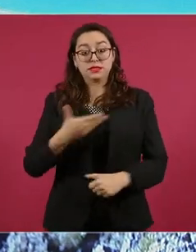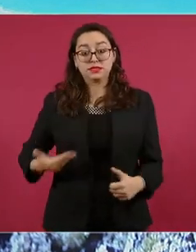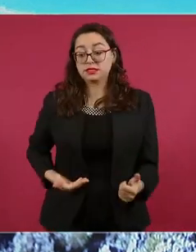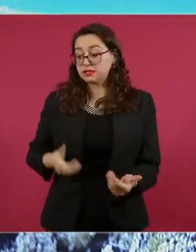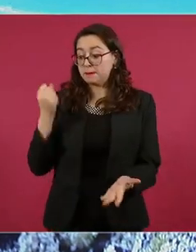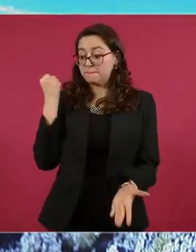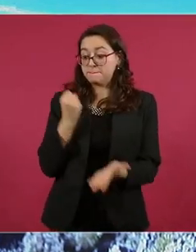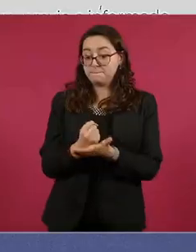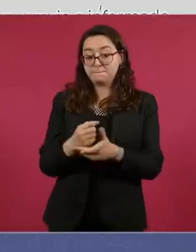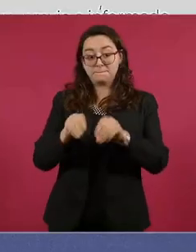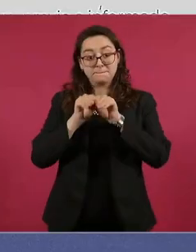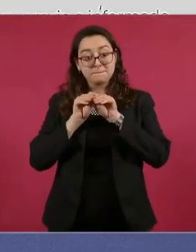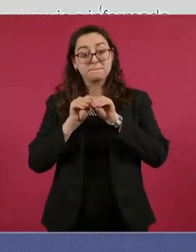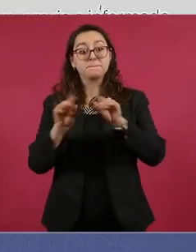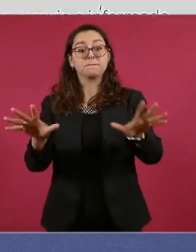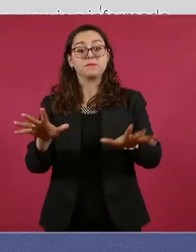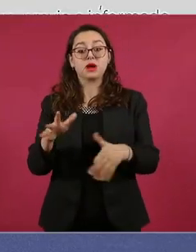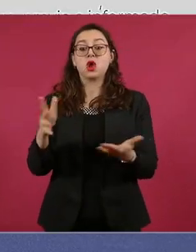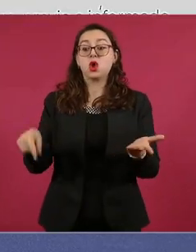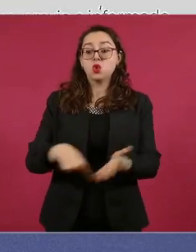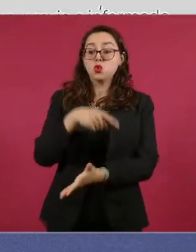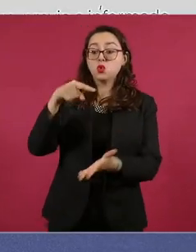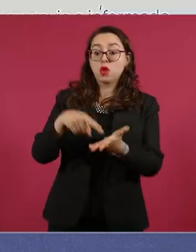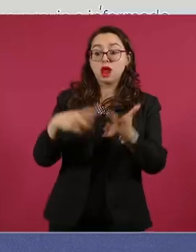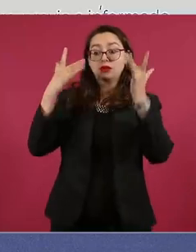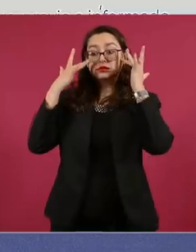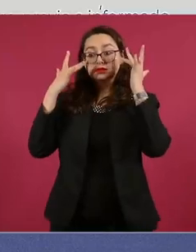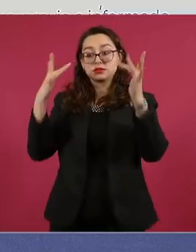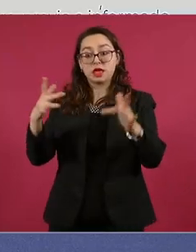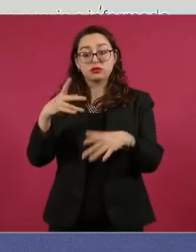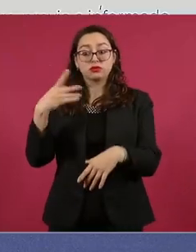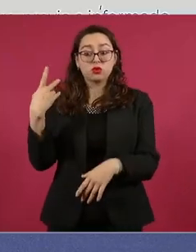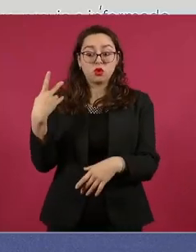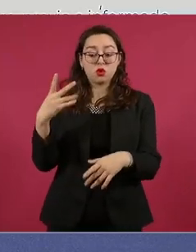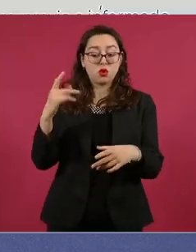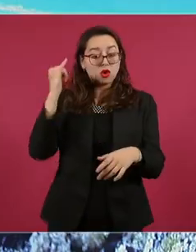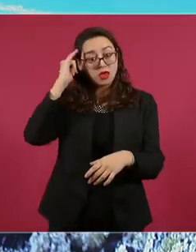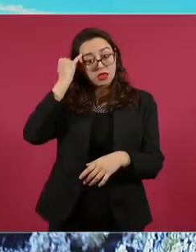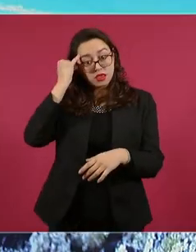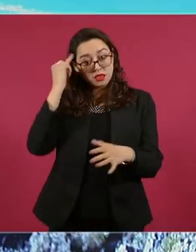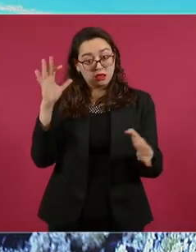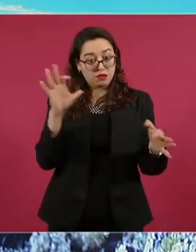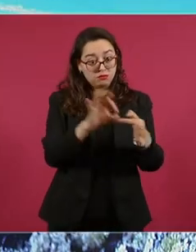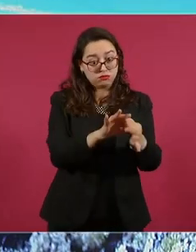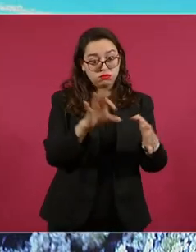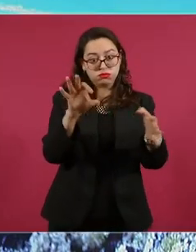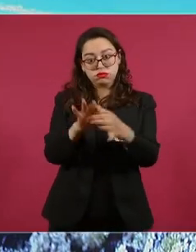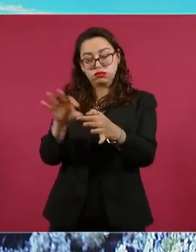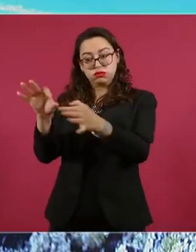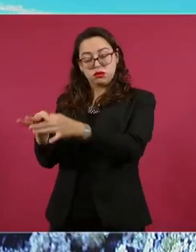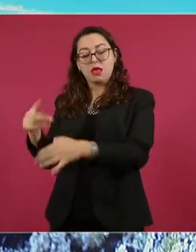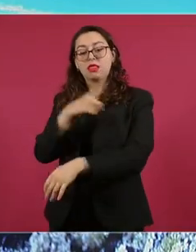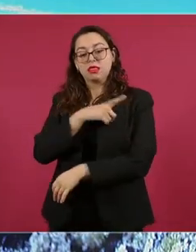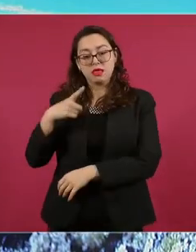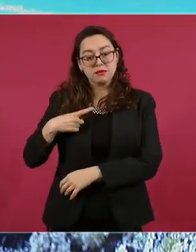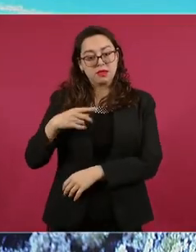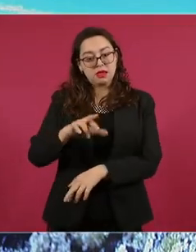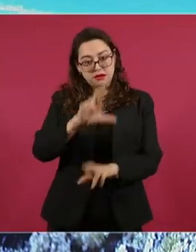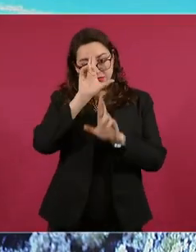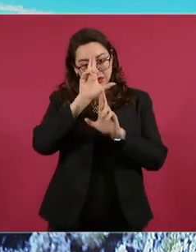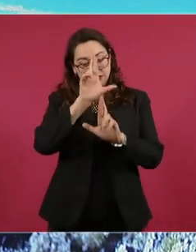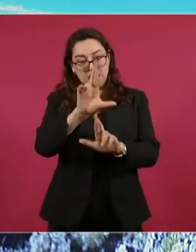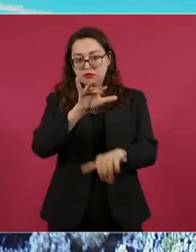decreto por el que se reconocen los lugares sagrados de los pueblos Wixárika, Nayari, Odam, Oaudam y